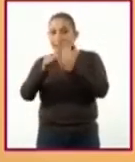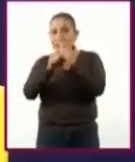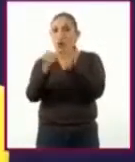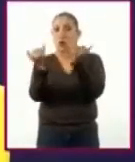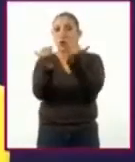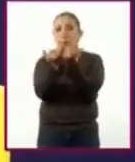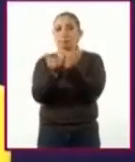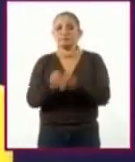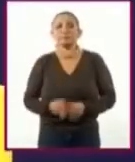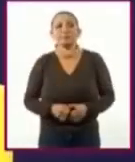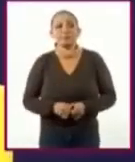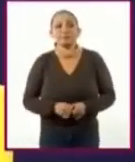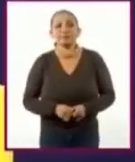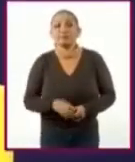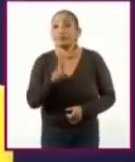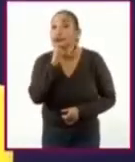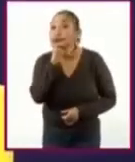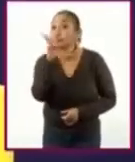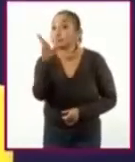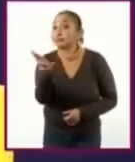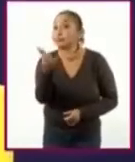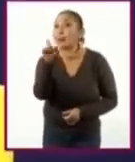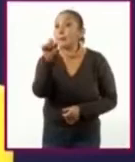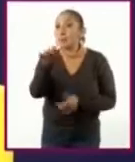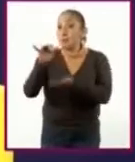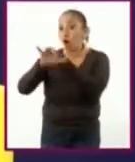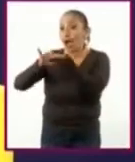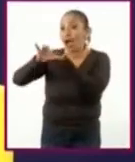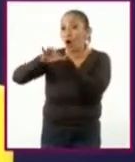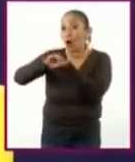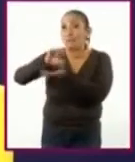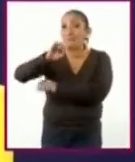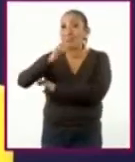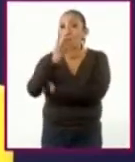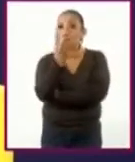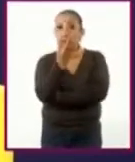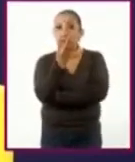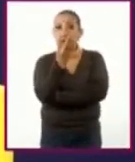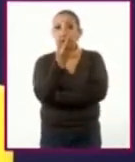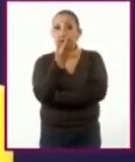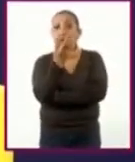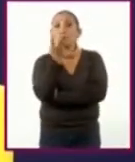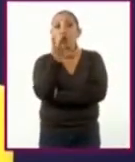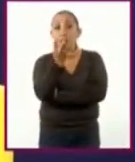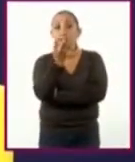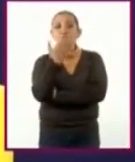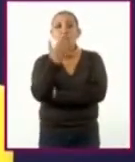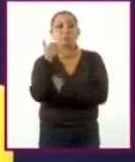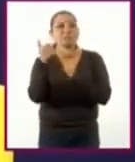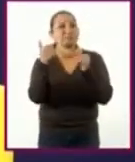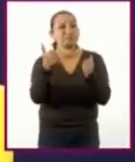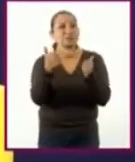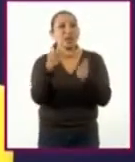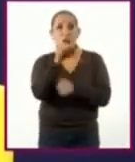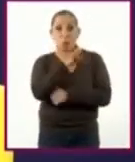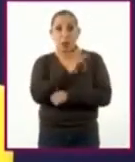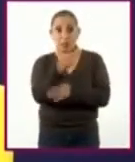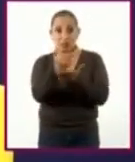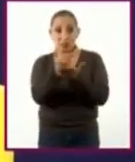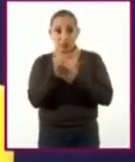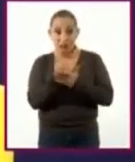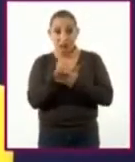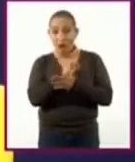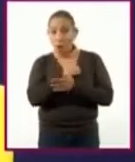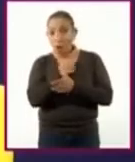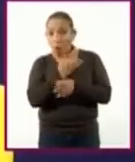igual. El resultado de la calculadora es 24, por lo tanto es correcto. ¿Podría ayudarnos con